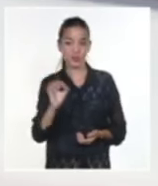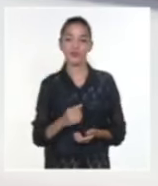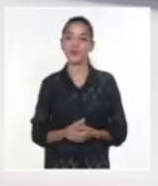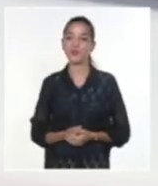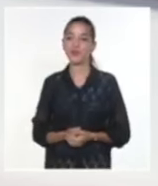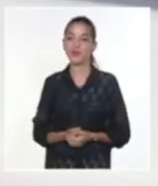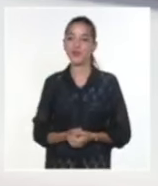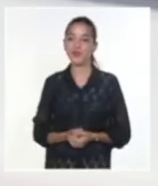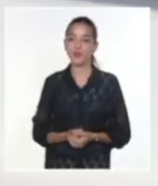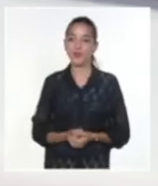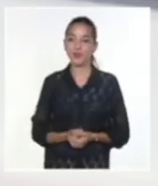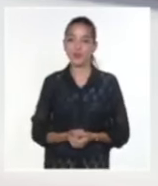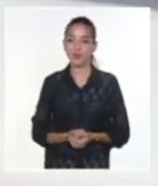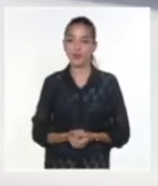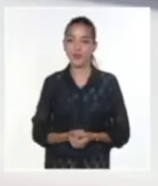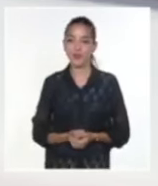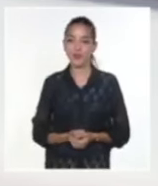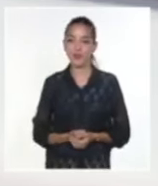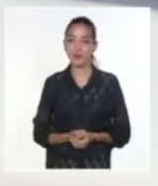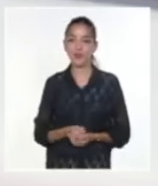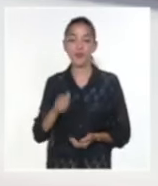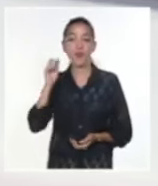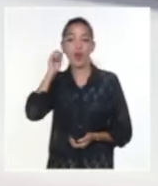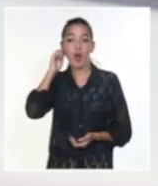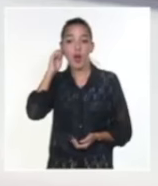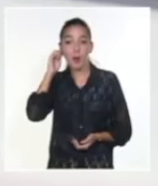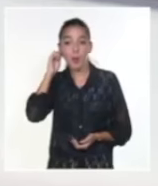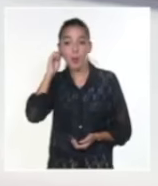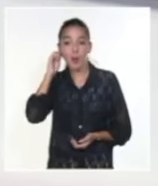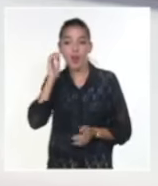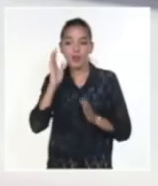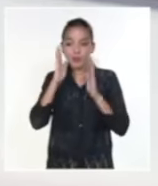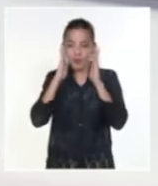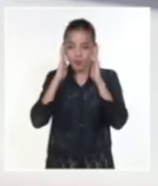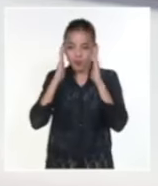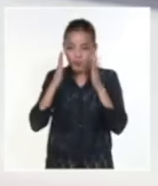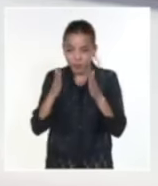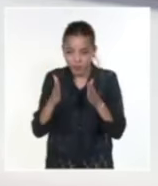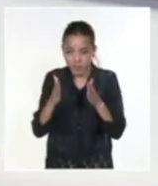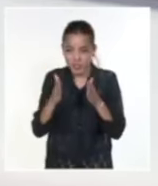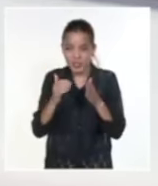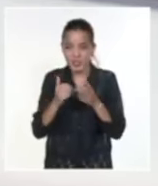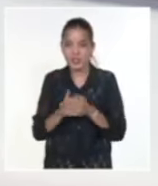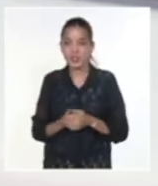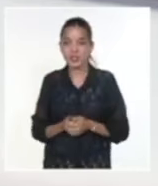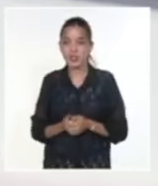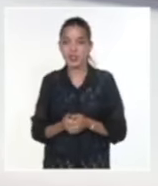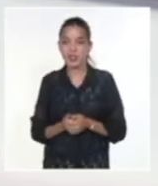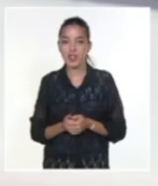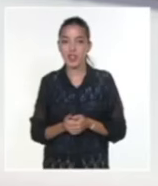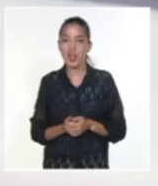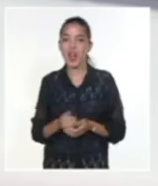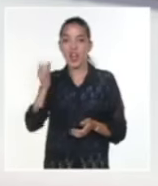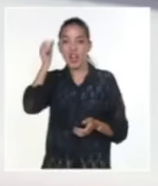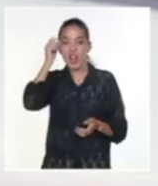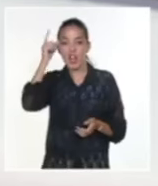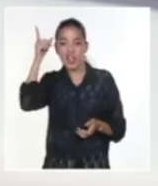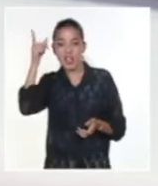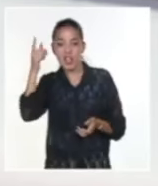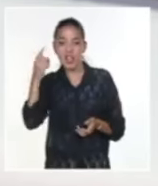organismo. Claudia Sheinbaum centró su campaña en prometer continuidad a los proyectos del presidente saliente, Andrés Manuel López